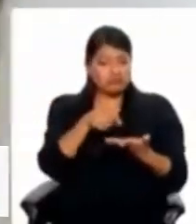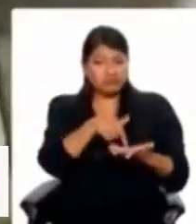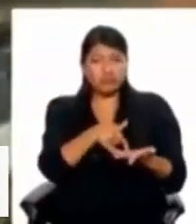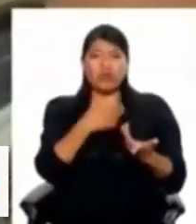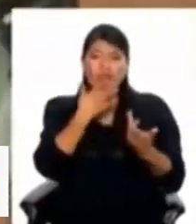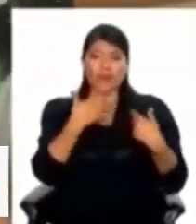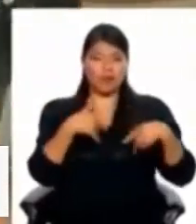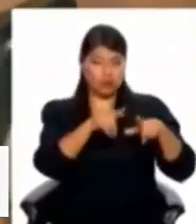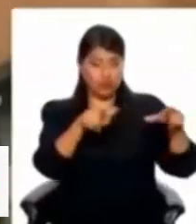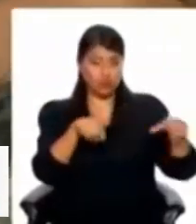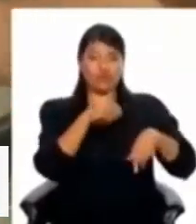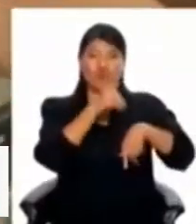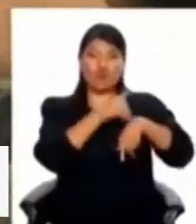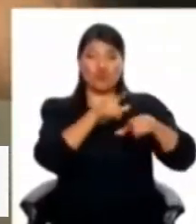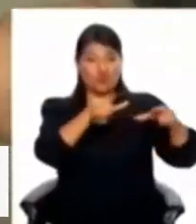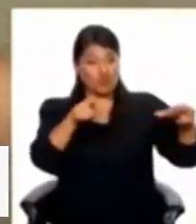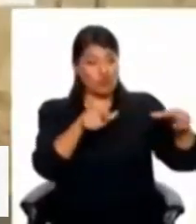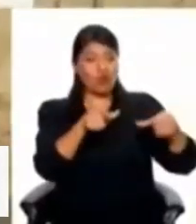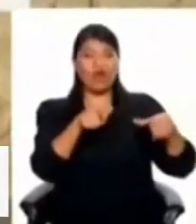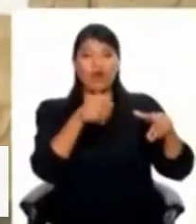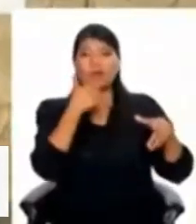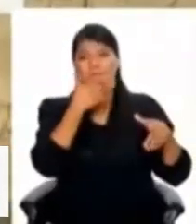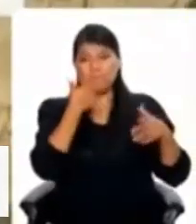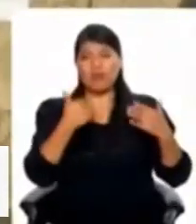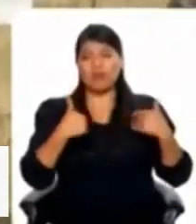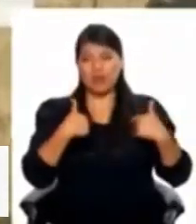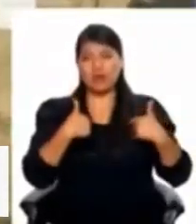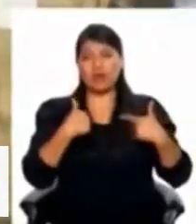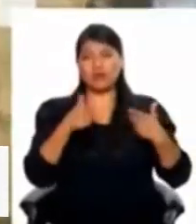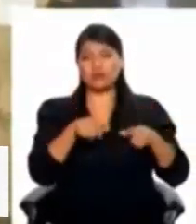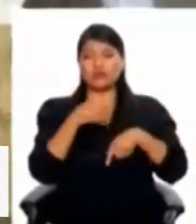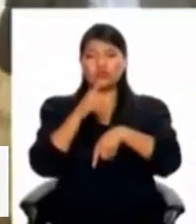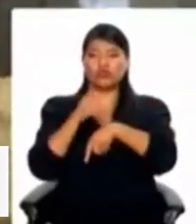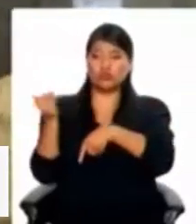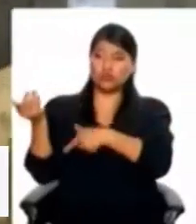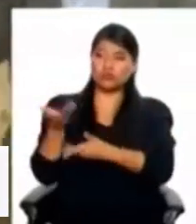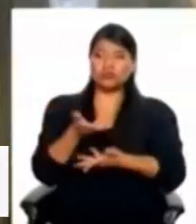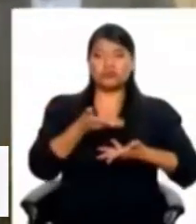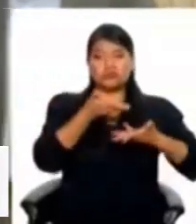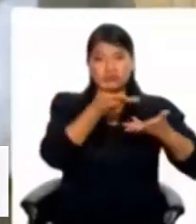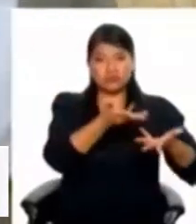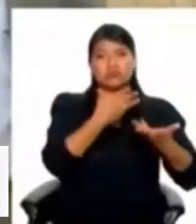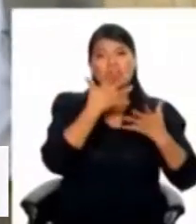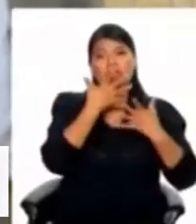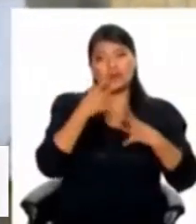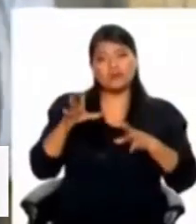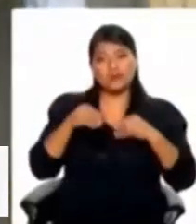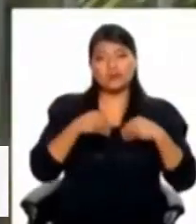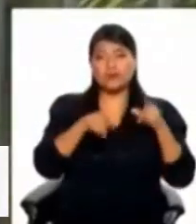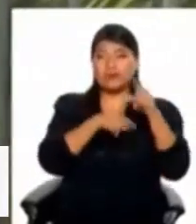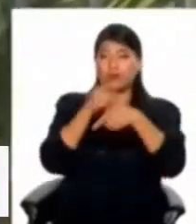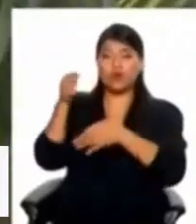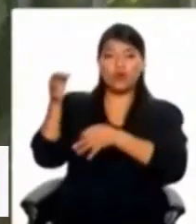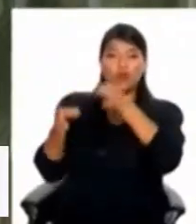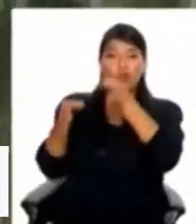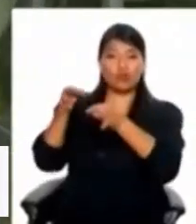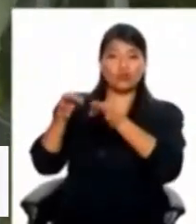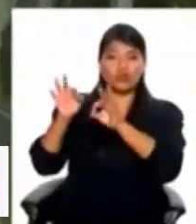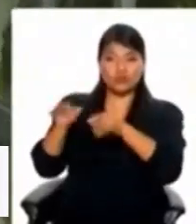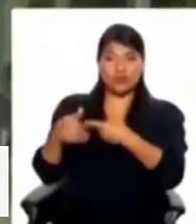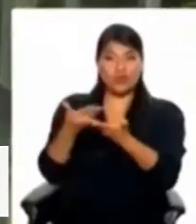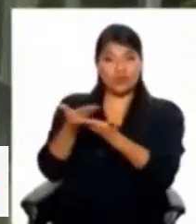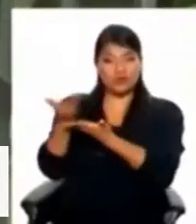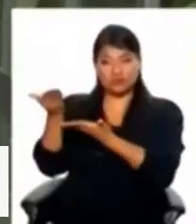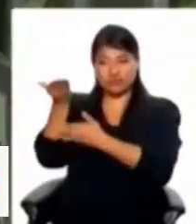a brindarle atención médica de por vida y para ello su abogado junto a Dachi llegaron al tercer juzgado de